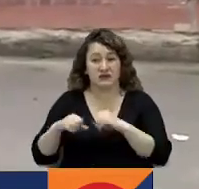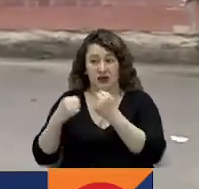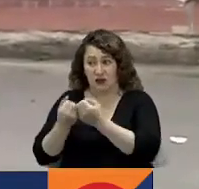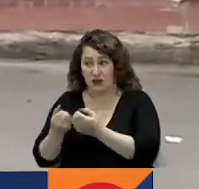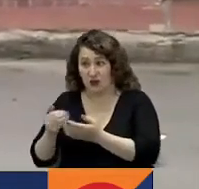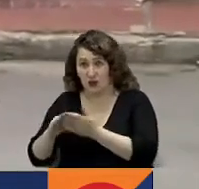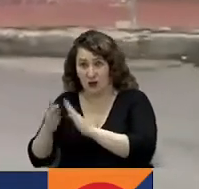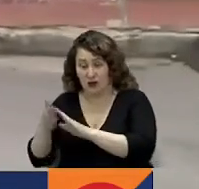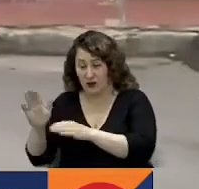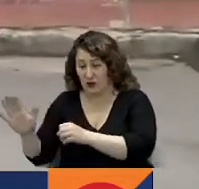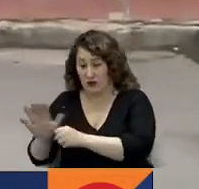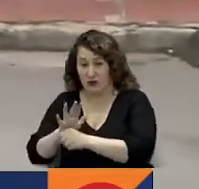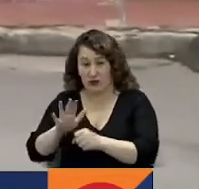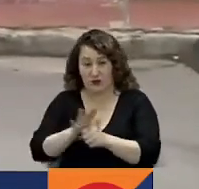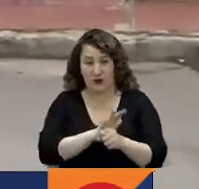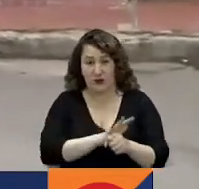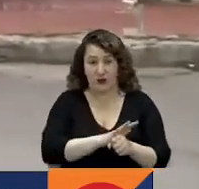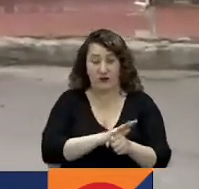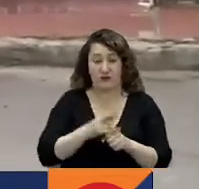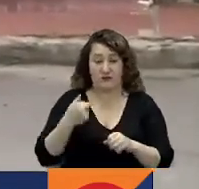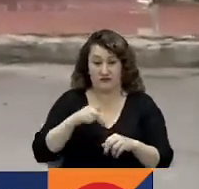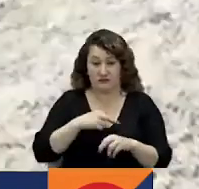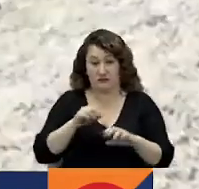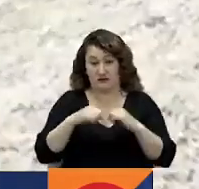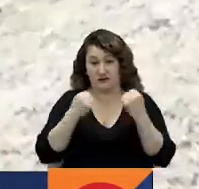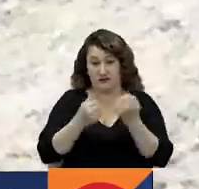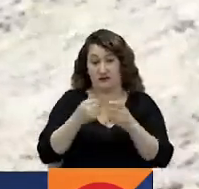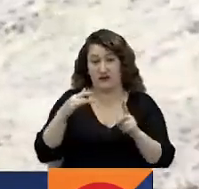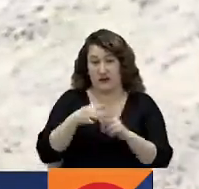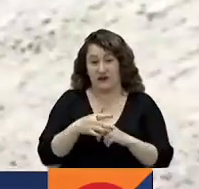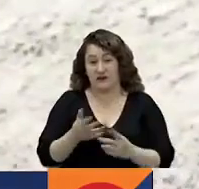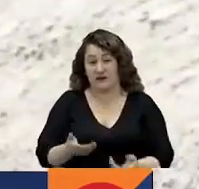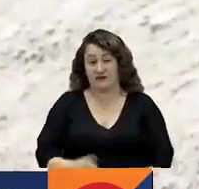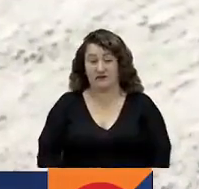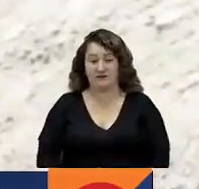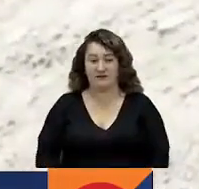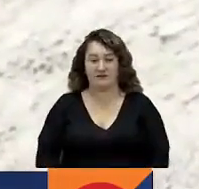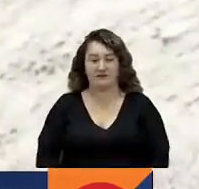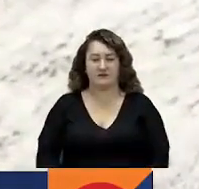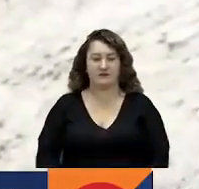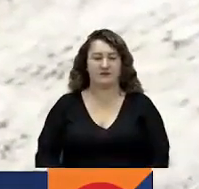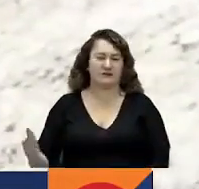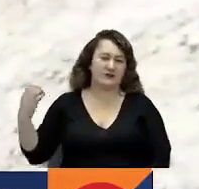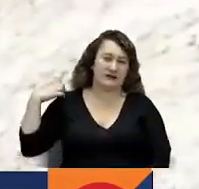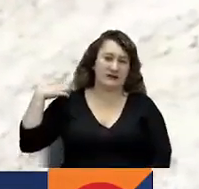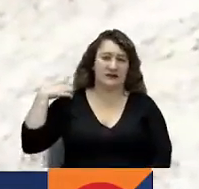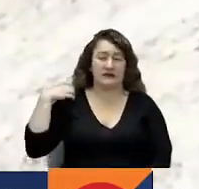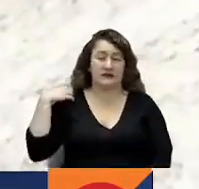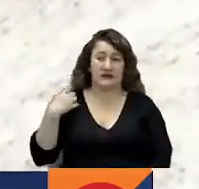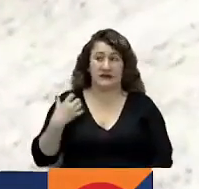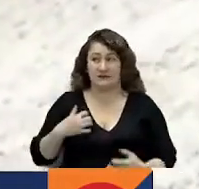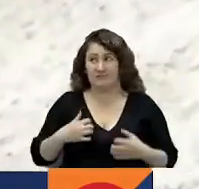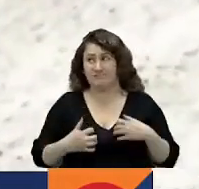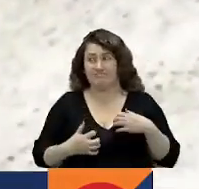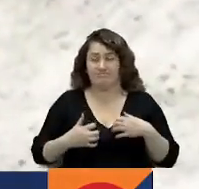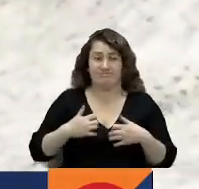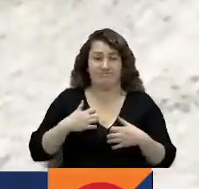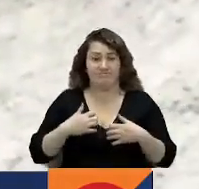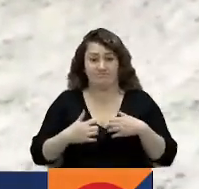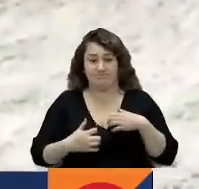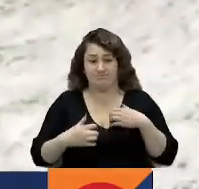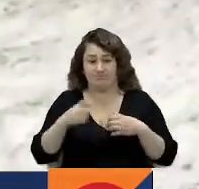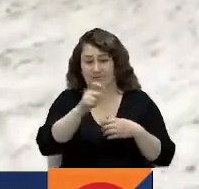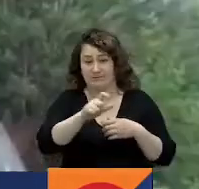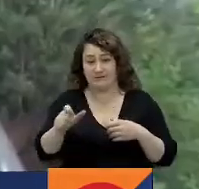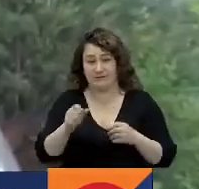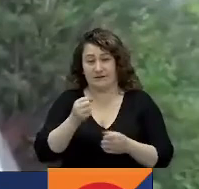ocupados? Y nuestro salón está dentro del área afectada. Con tablas al hombro y con la incertidumbre presente, estas personas tratan